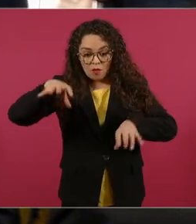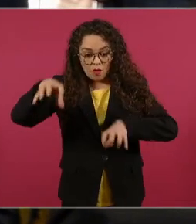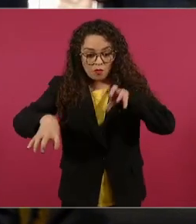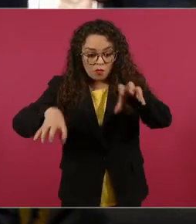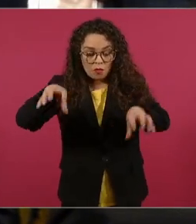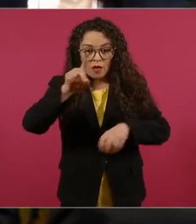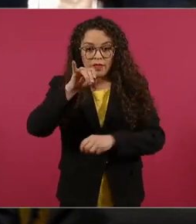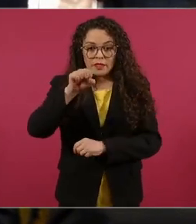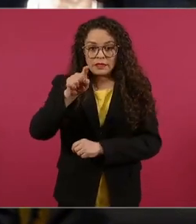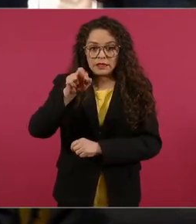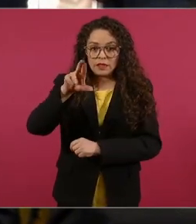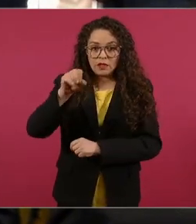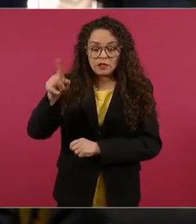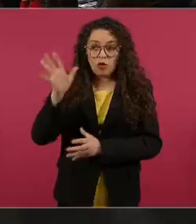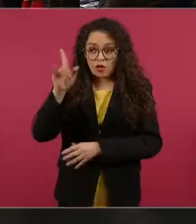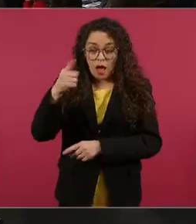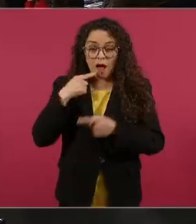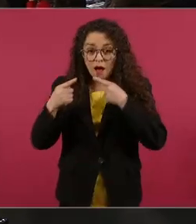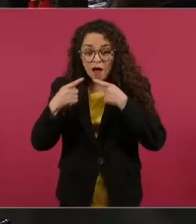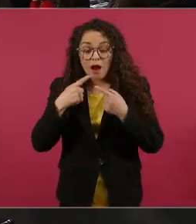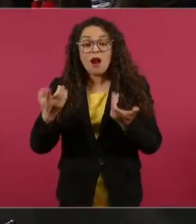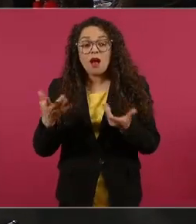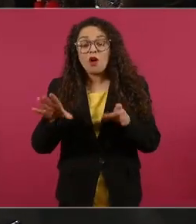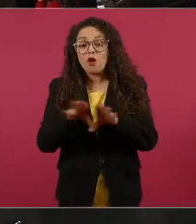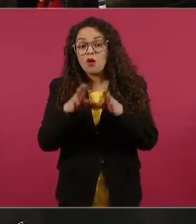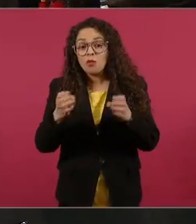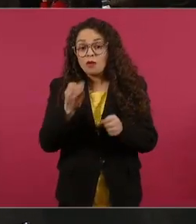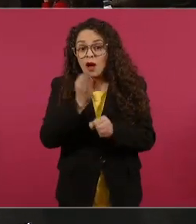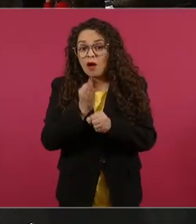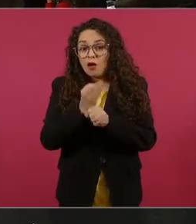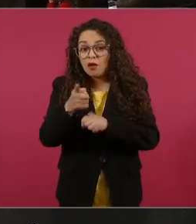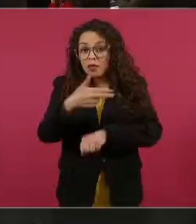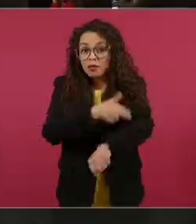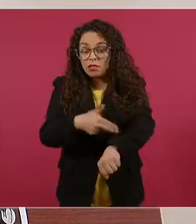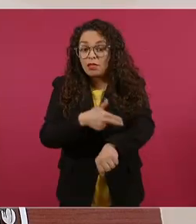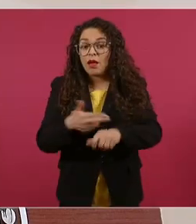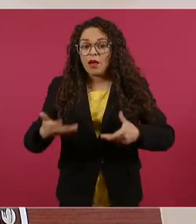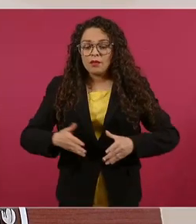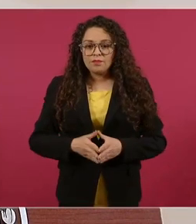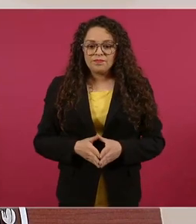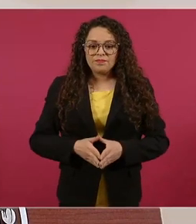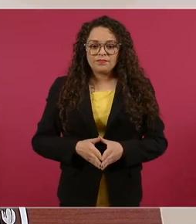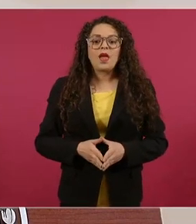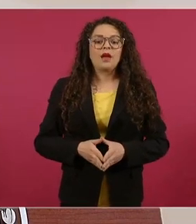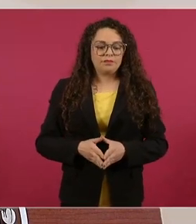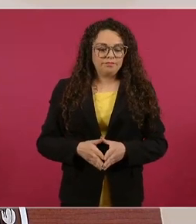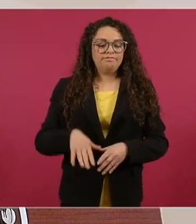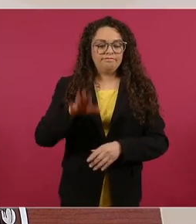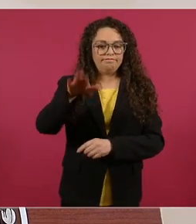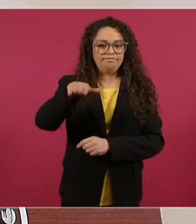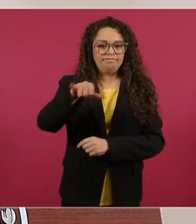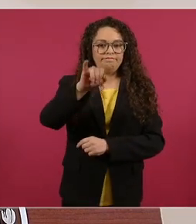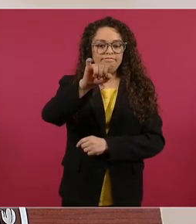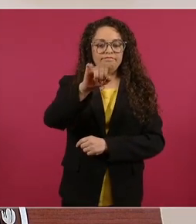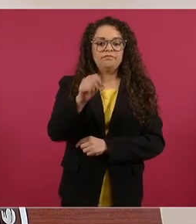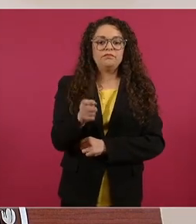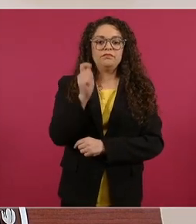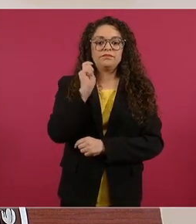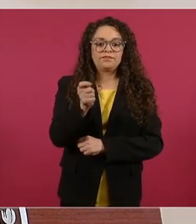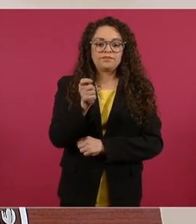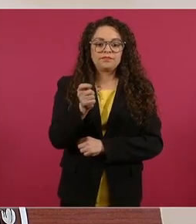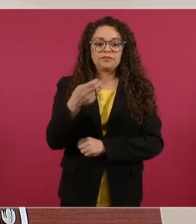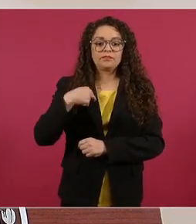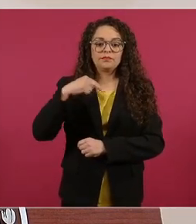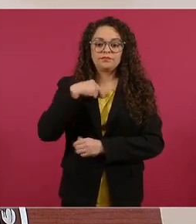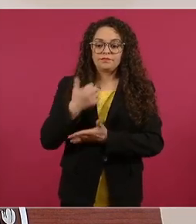negociación? ¿En qué va? Bueno, efectivamente, lo que se ha venido haciendo es un riego de